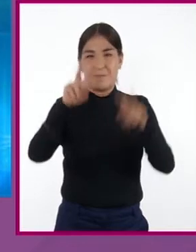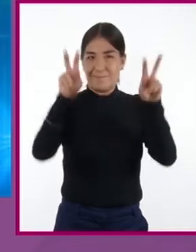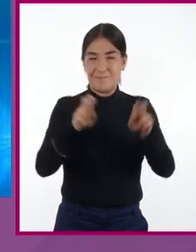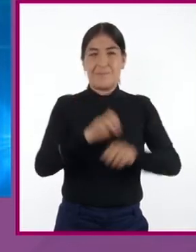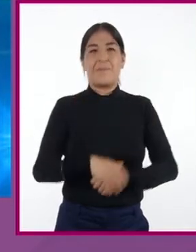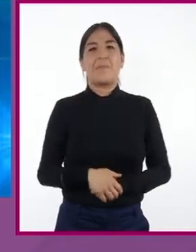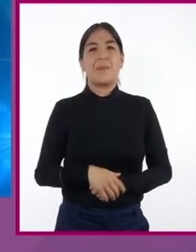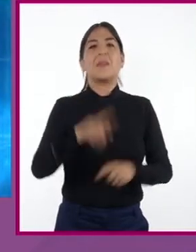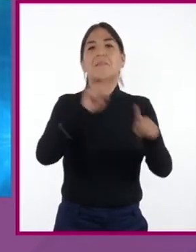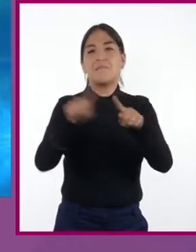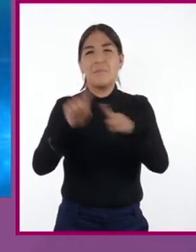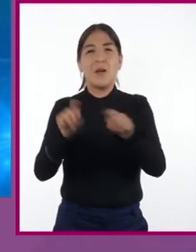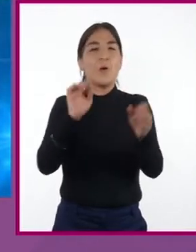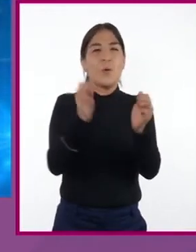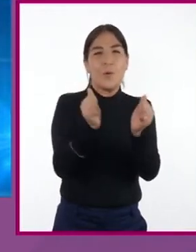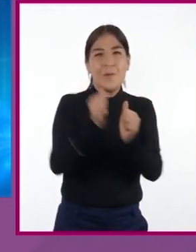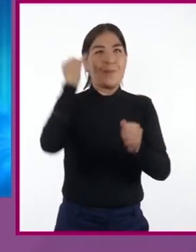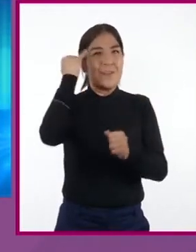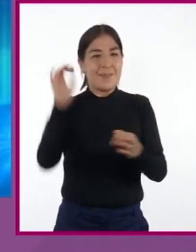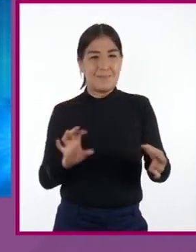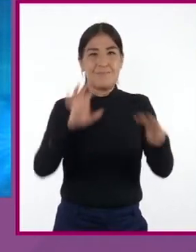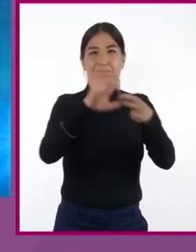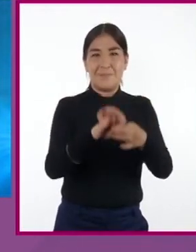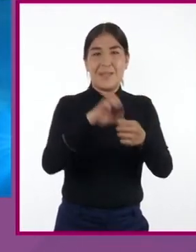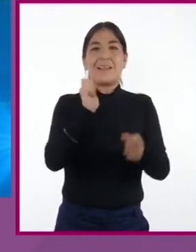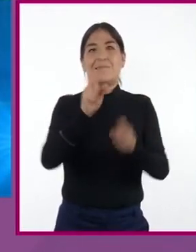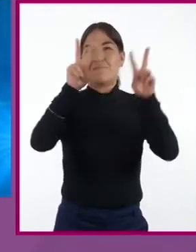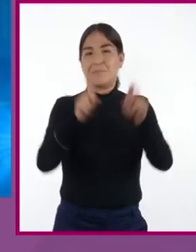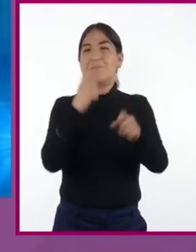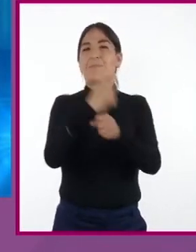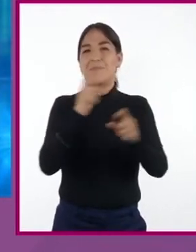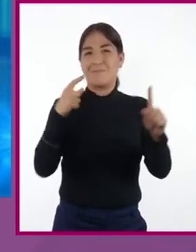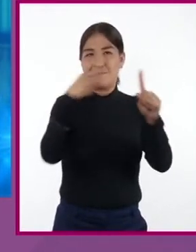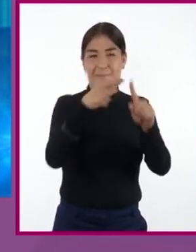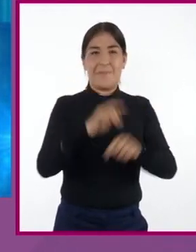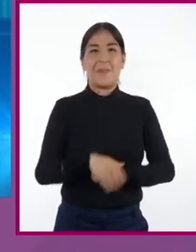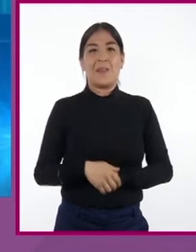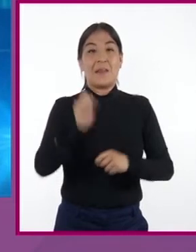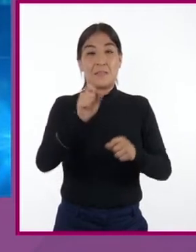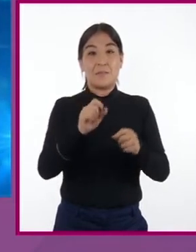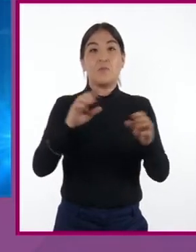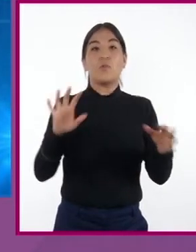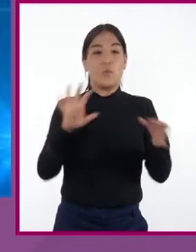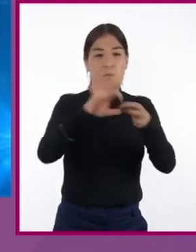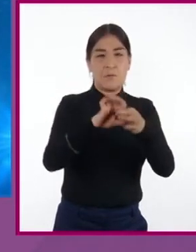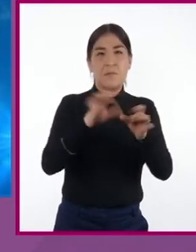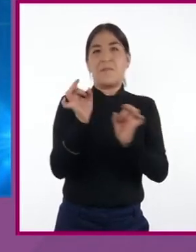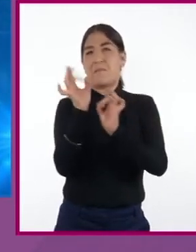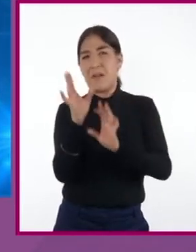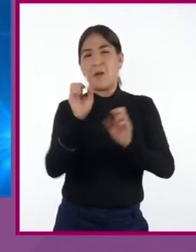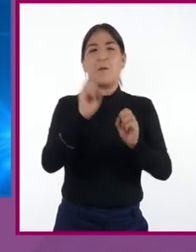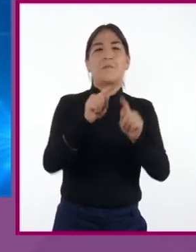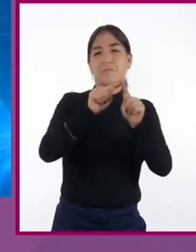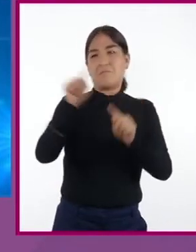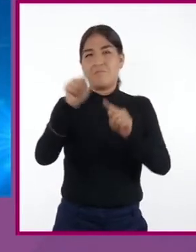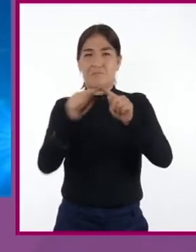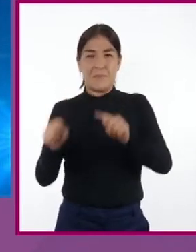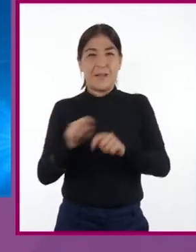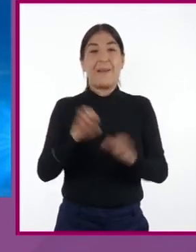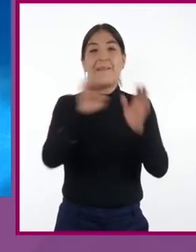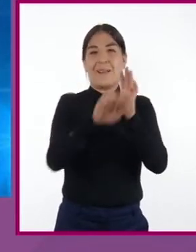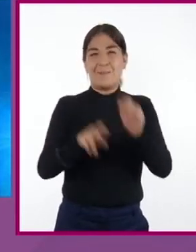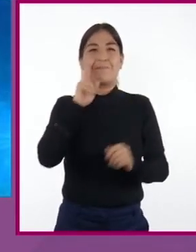decir, las ideas relacionadas directamente con el tema principal, unidas con líneas o flechas. En el